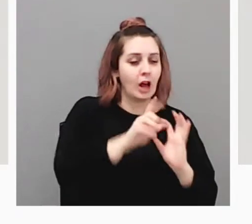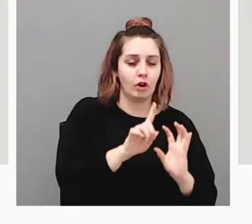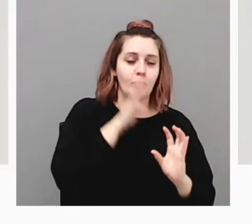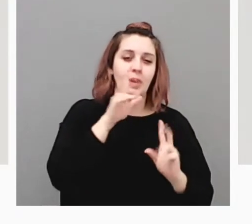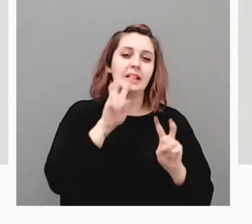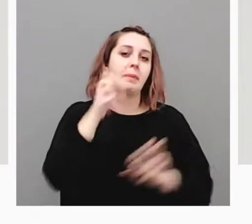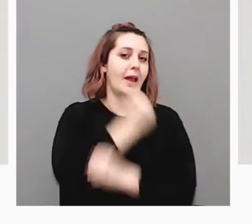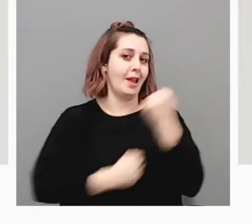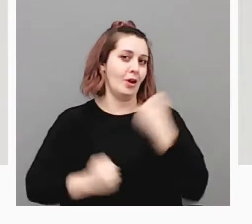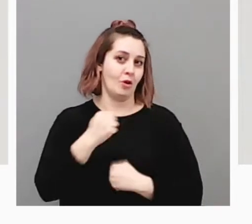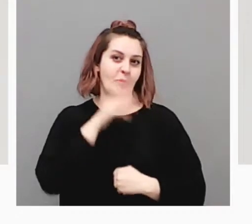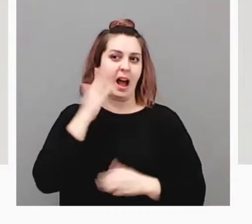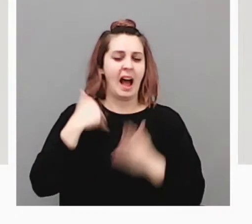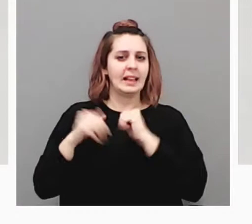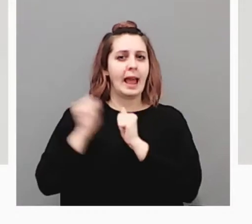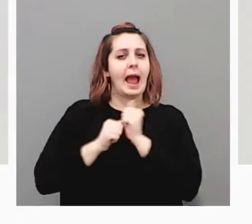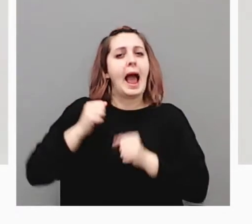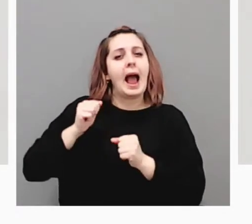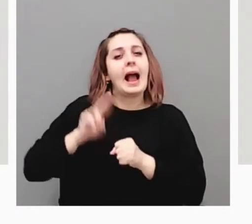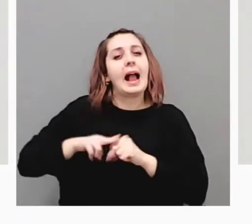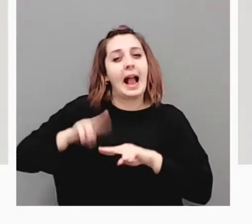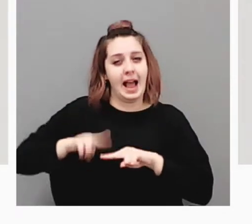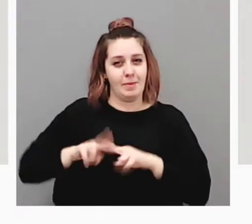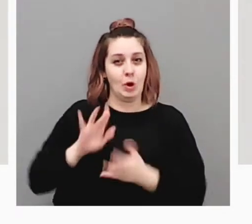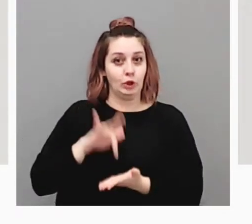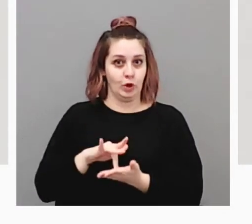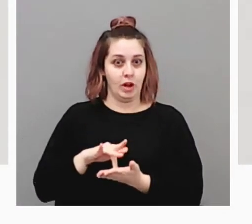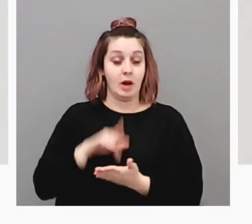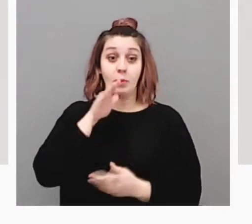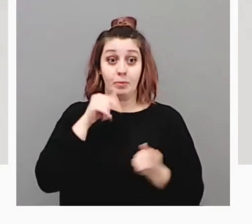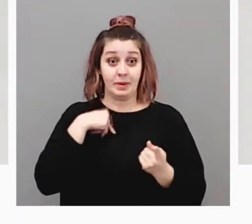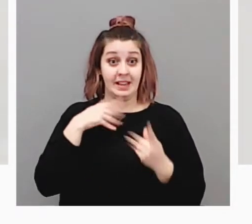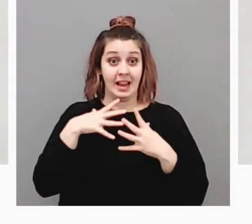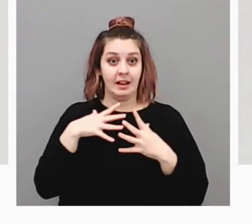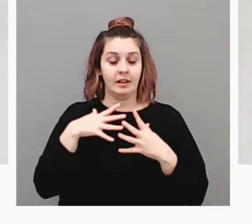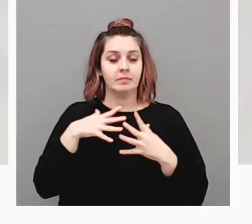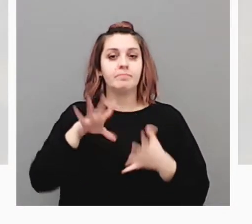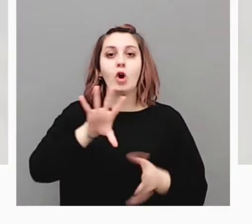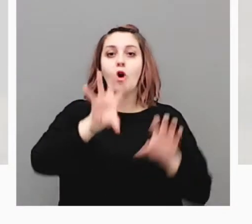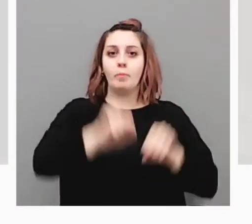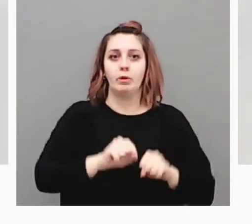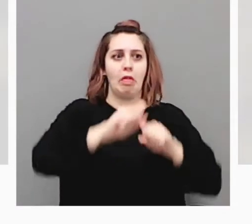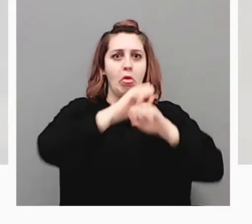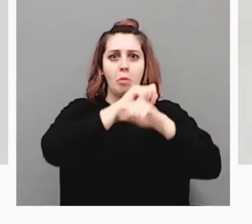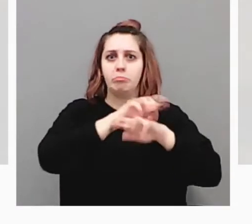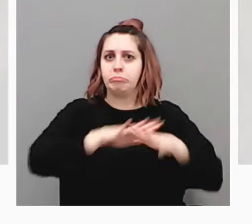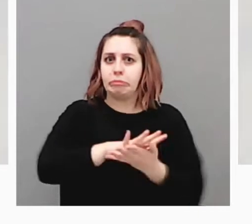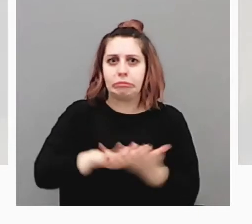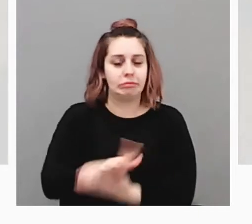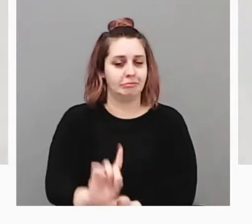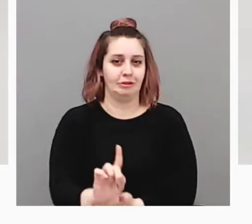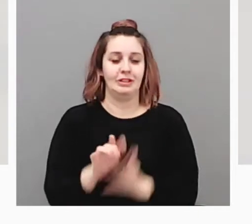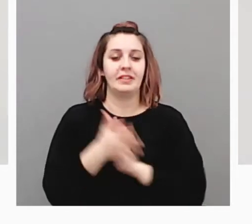porque funcionaban con carbón. Bien, pues la Tate Gallery la adquirió y en lugar de demolerla, le encargaron a un equipo de